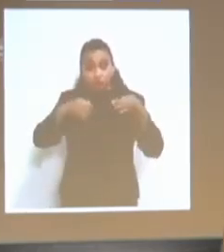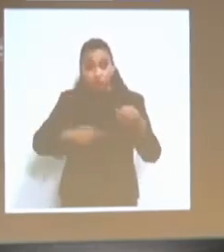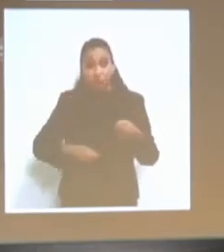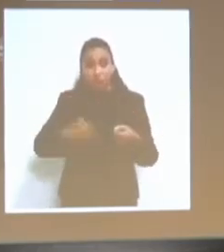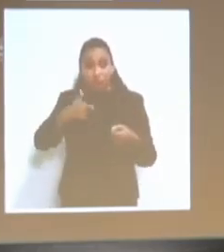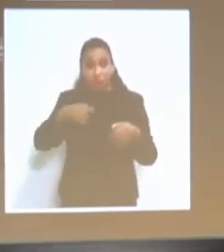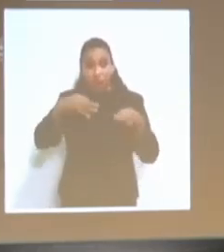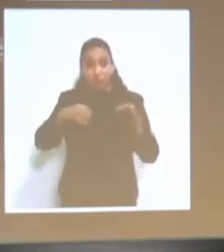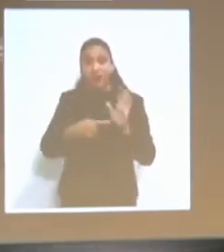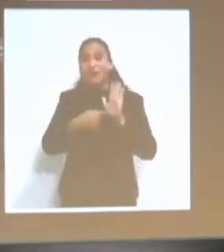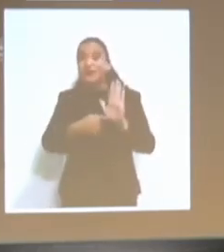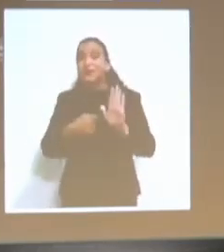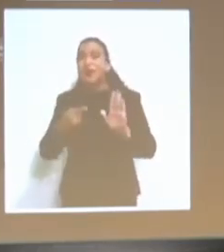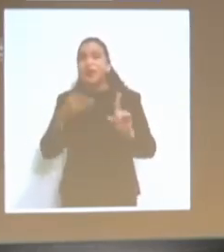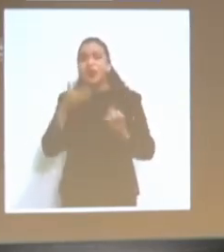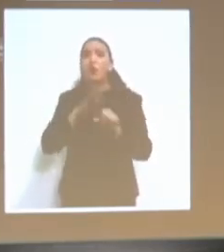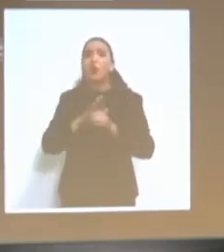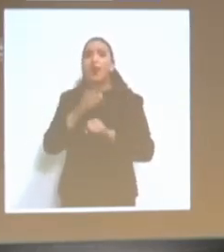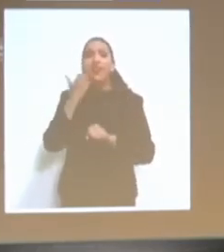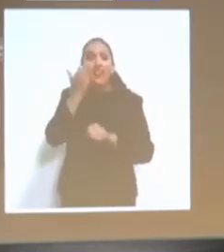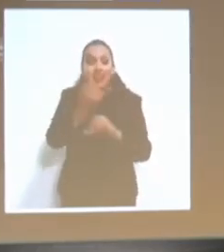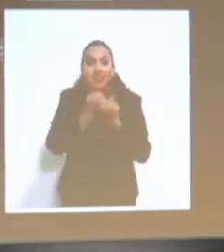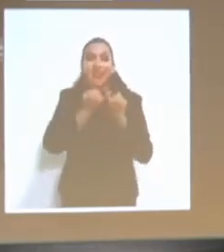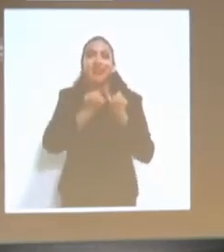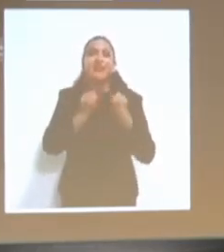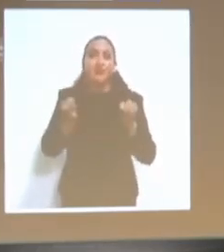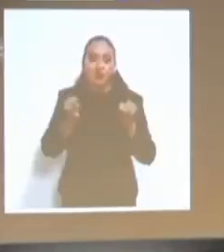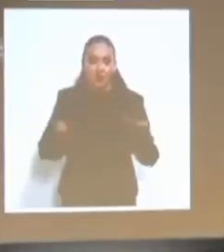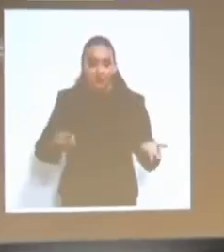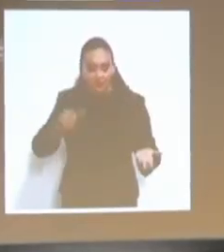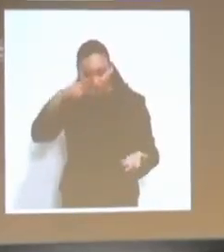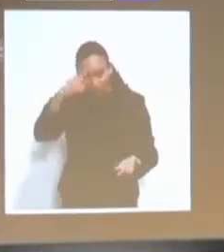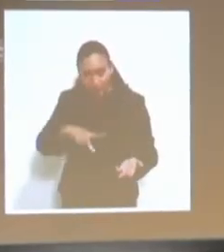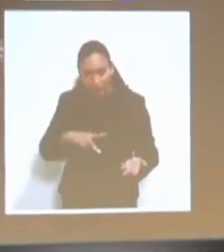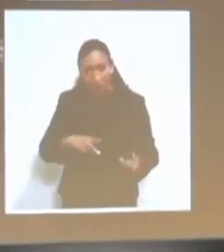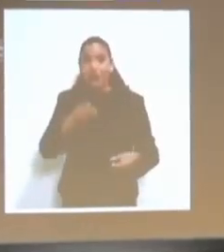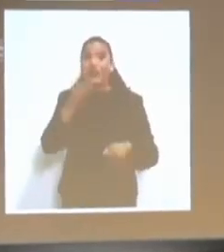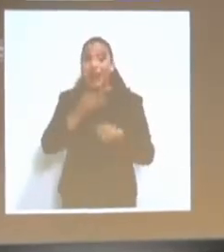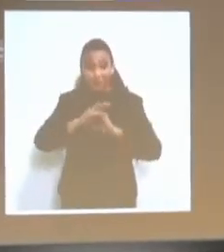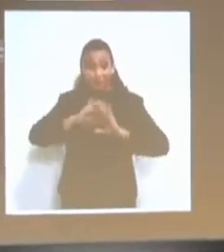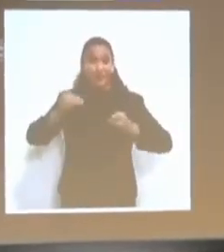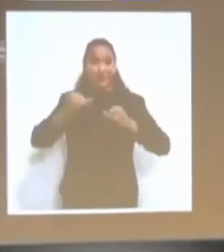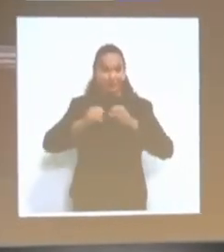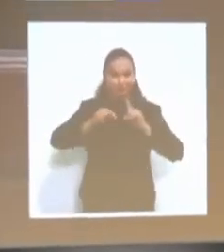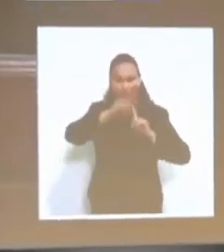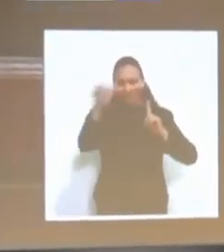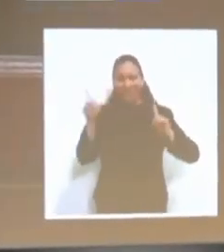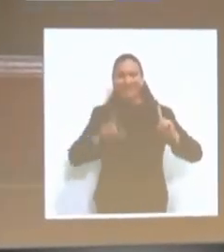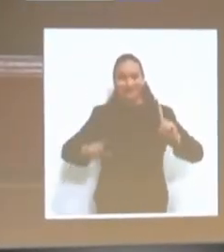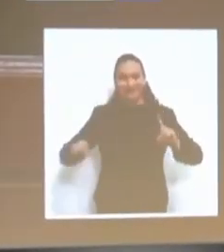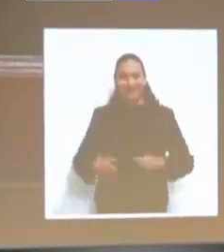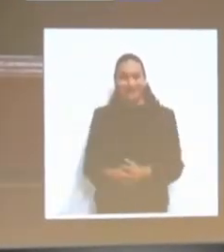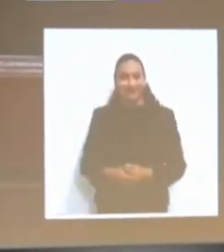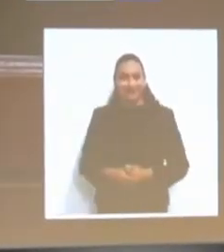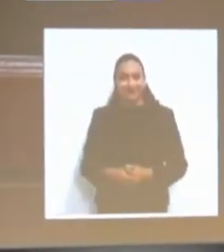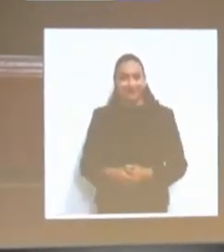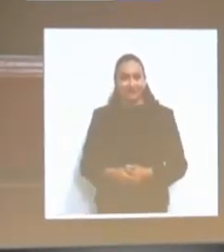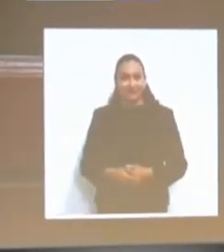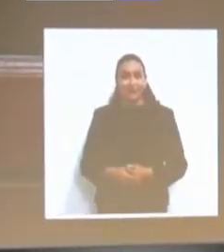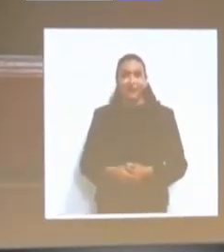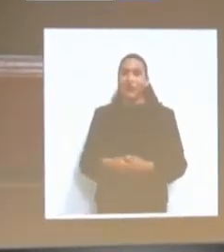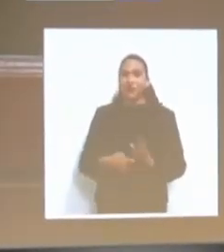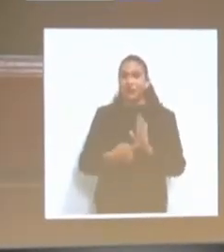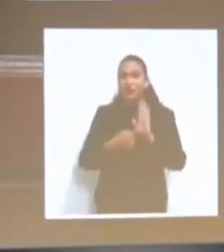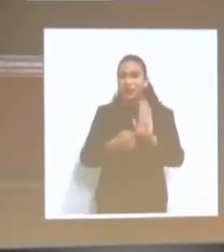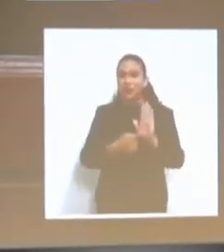como una marcha para recuperar la democracia. Y en el discurso de esta mujer aparece Cuba y Venezuela y Nicaragua. Entonces, digamos,